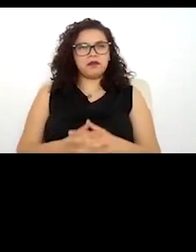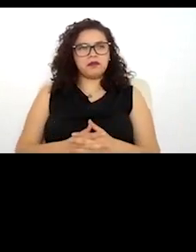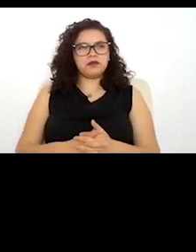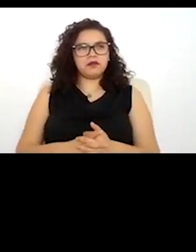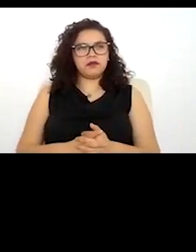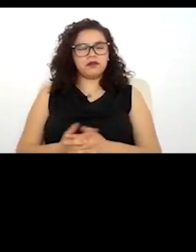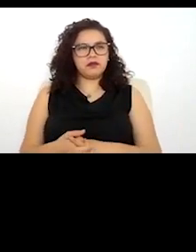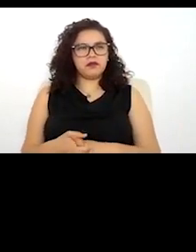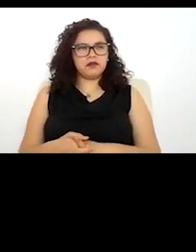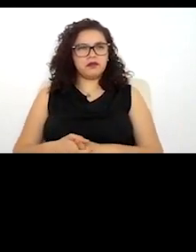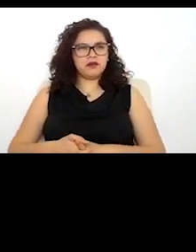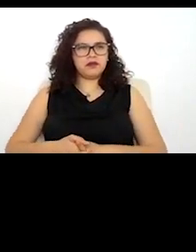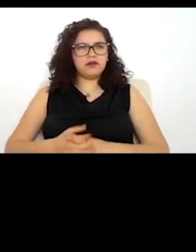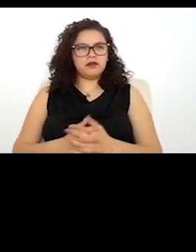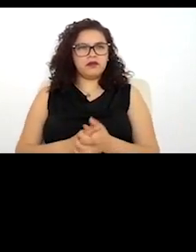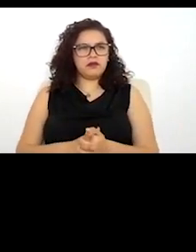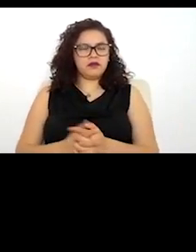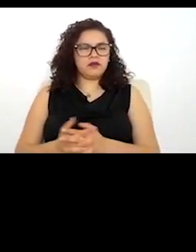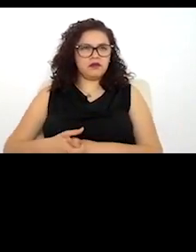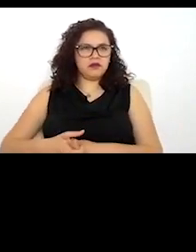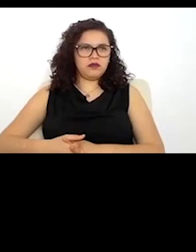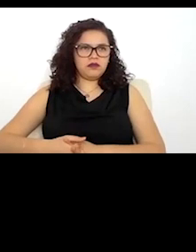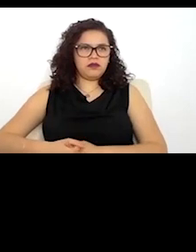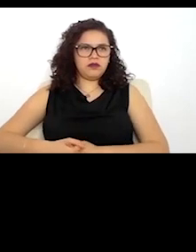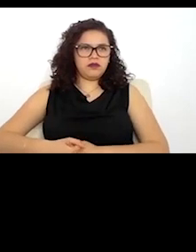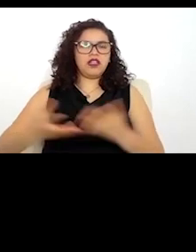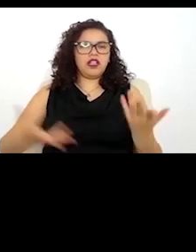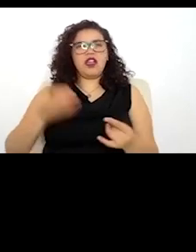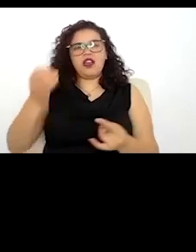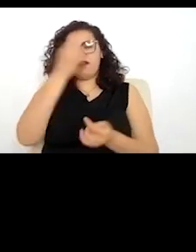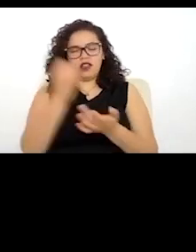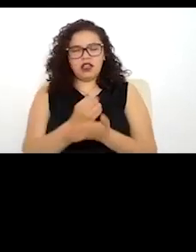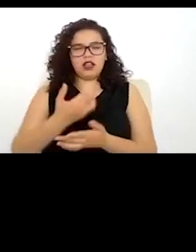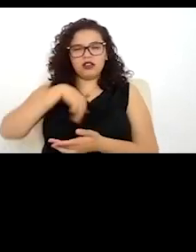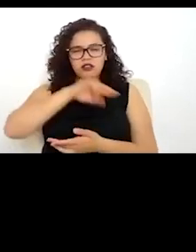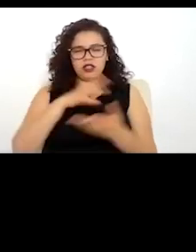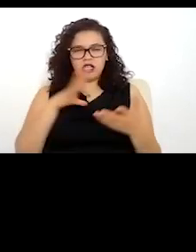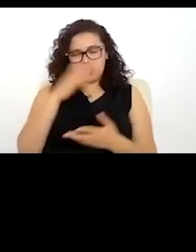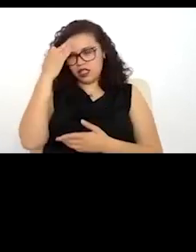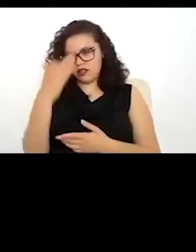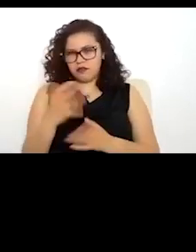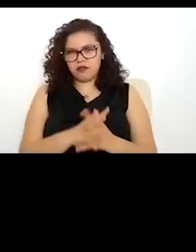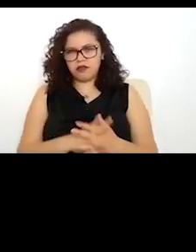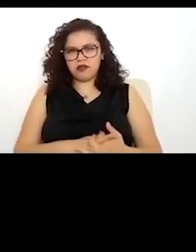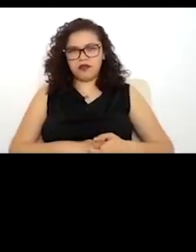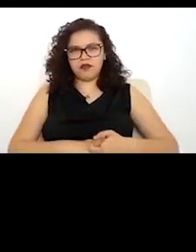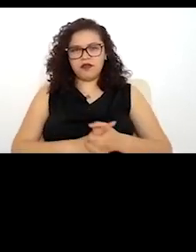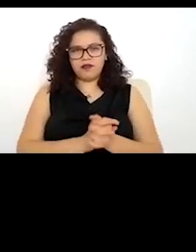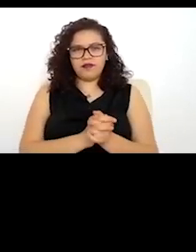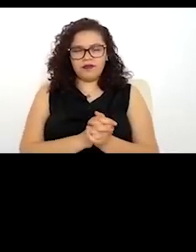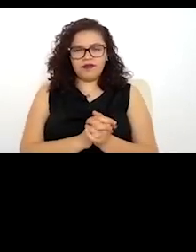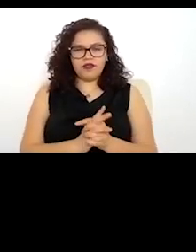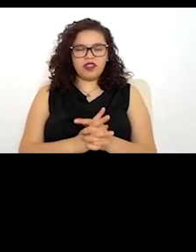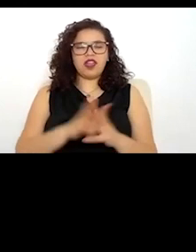el sentido de la palabra y es, pues, en ese sentido, obligatoria. De momento nos encontramos en la etapa de cierre